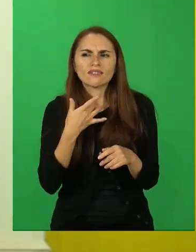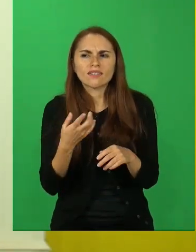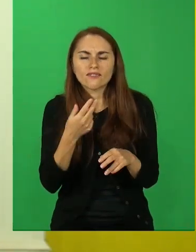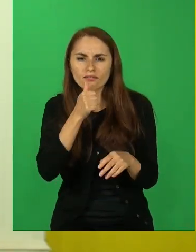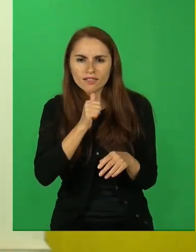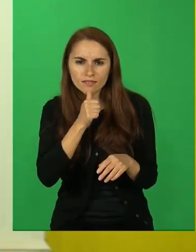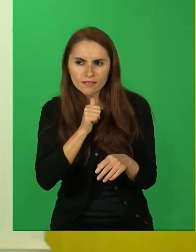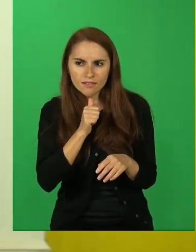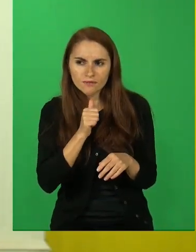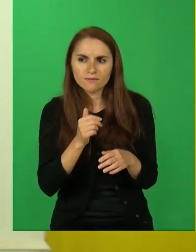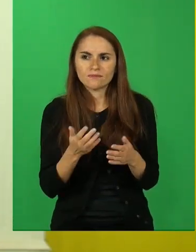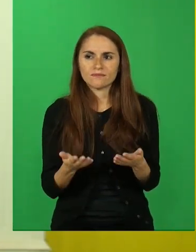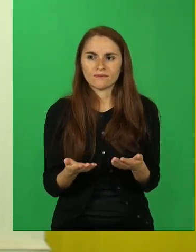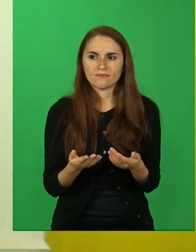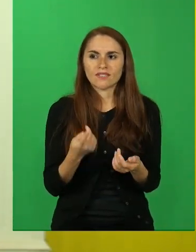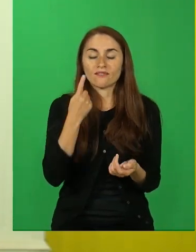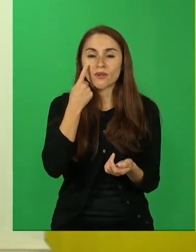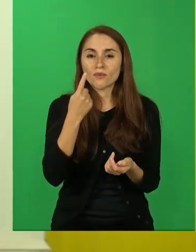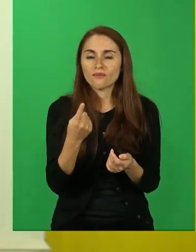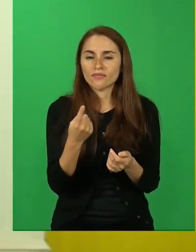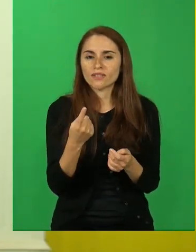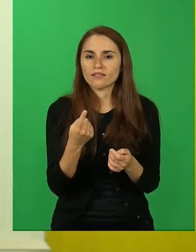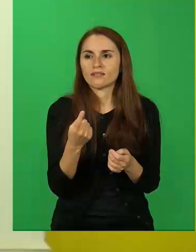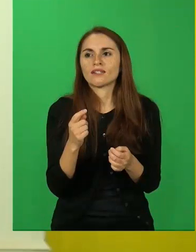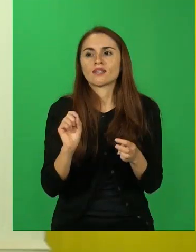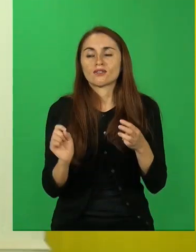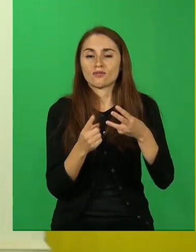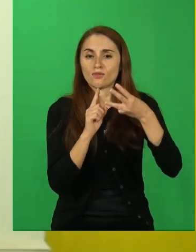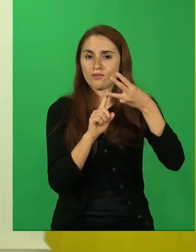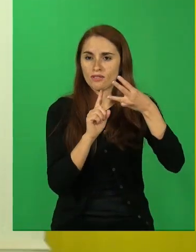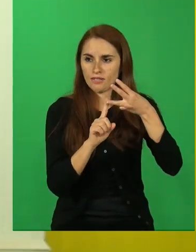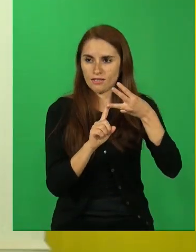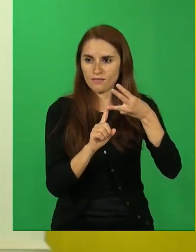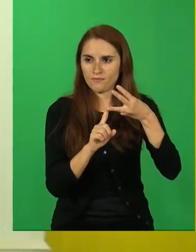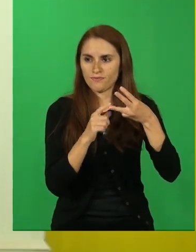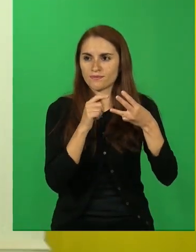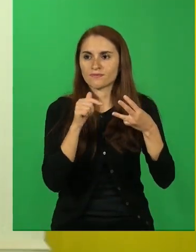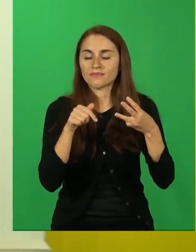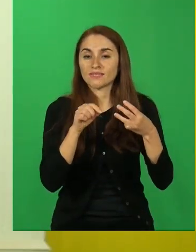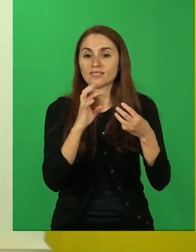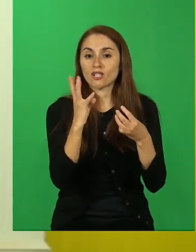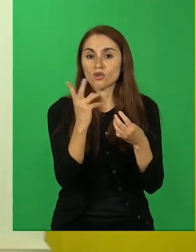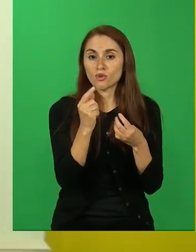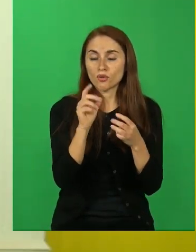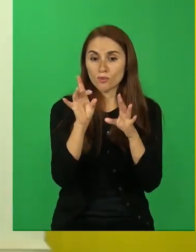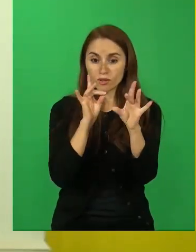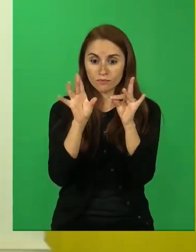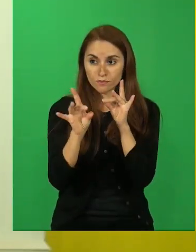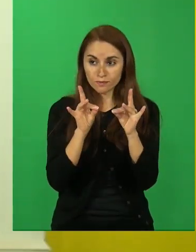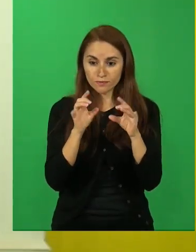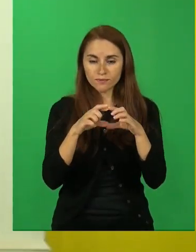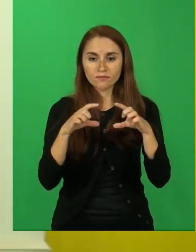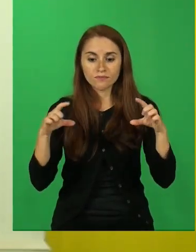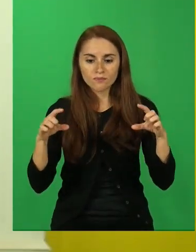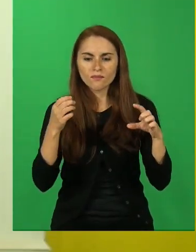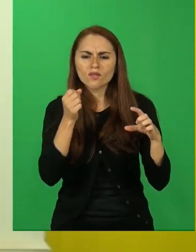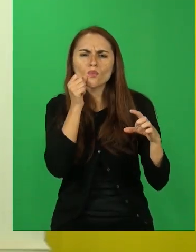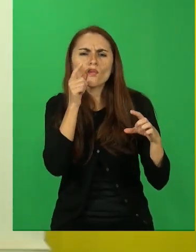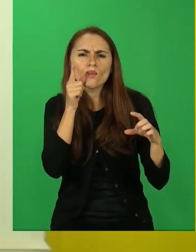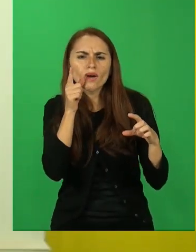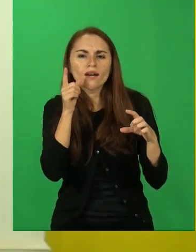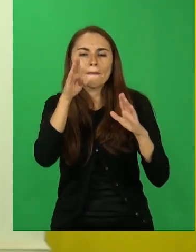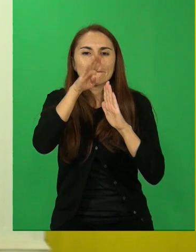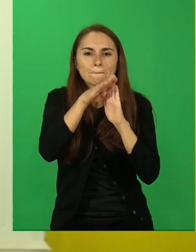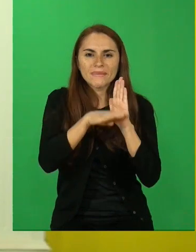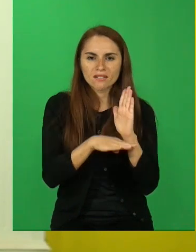entonces ahora como paso número 3? Fácil. Determinar finalmente, ¿no es cierto?,